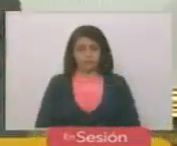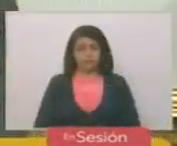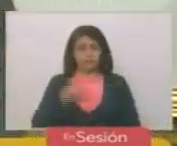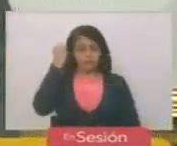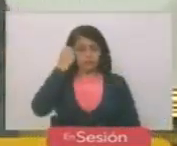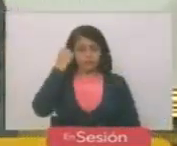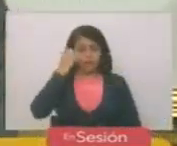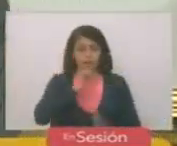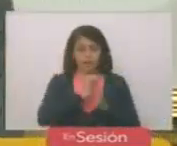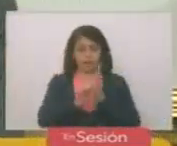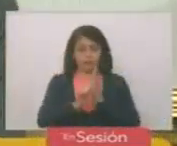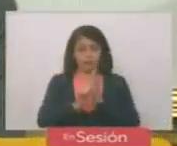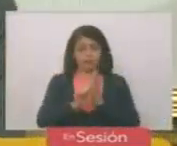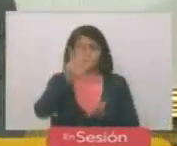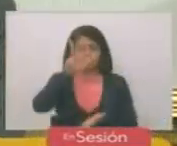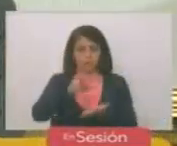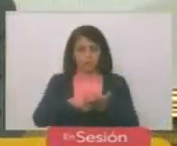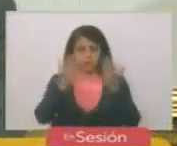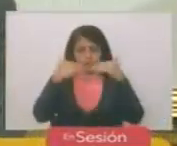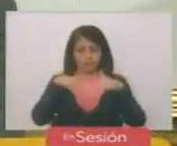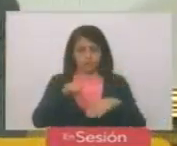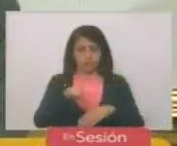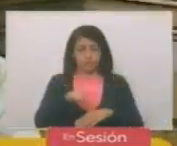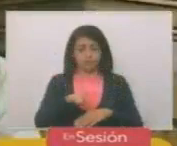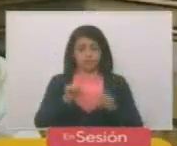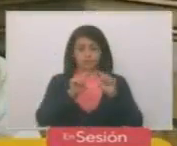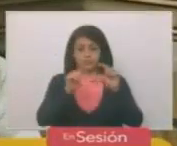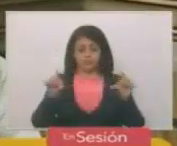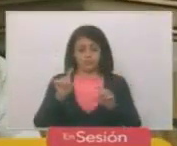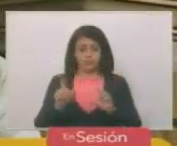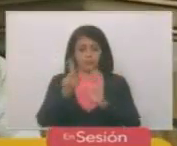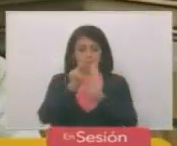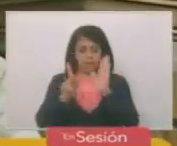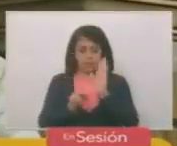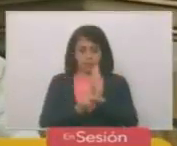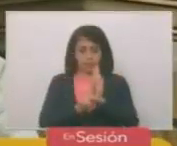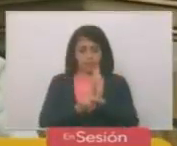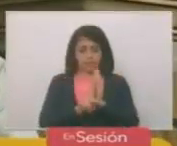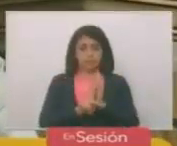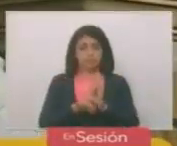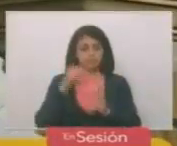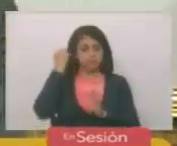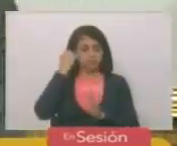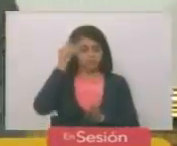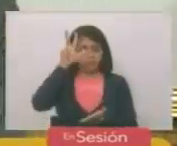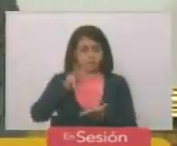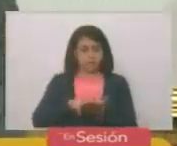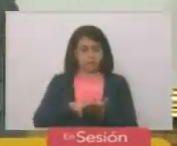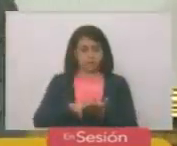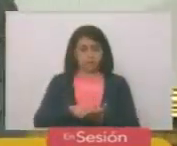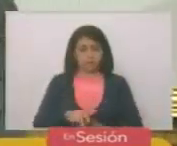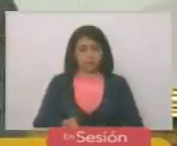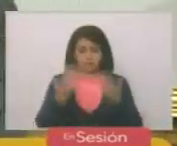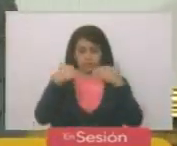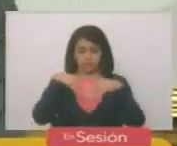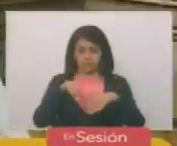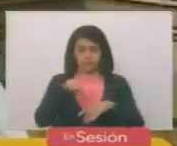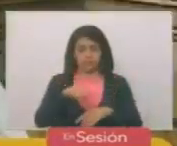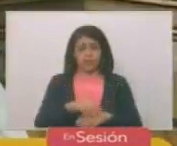consideración al artículo. Aprobado. Siguiente. Epígrafe, principios. En consideración al epígrafe. Aprobado.